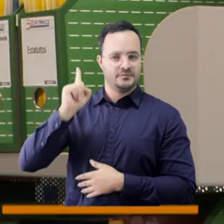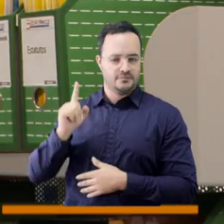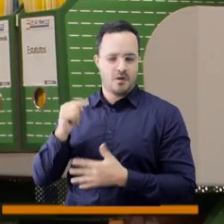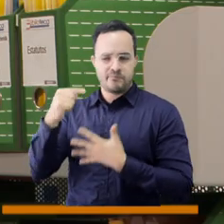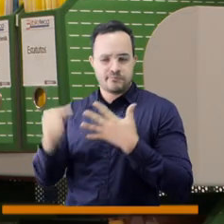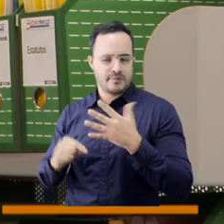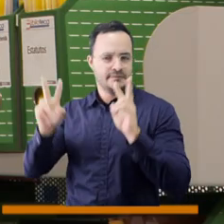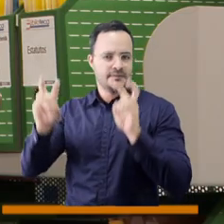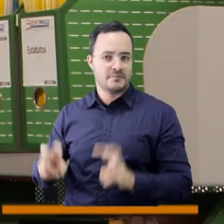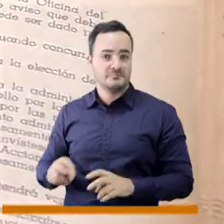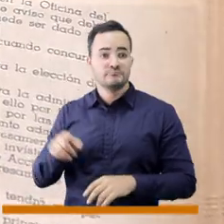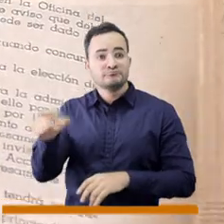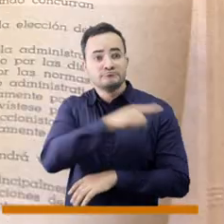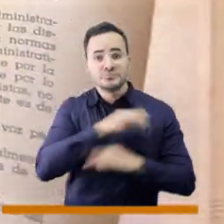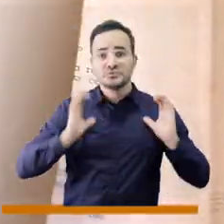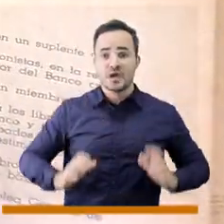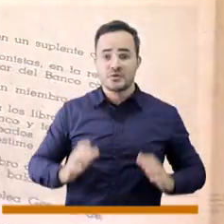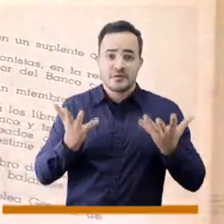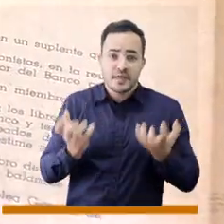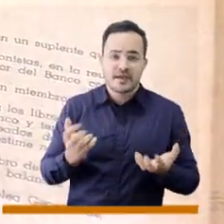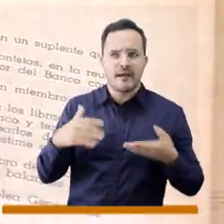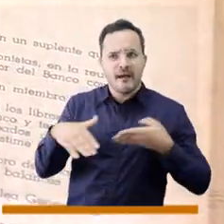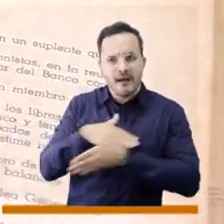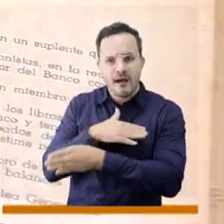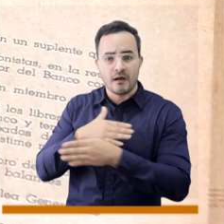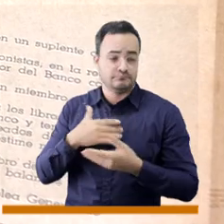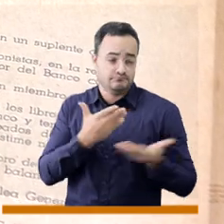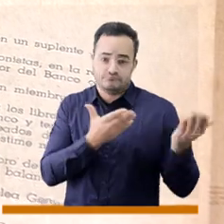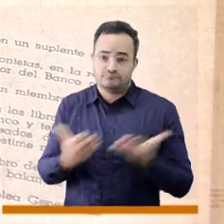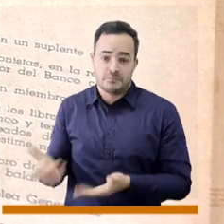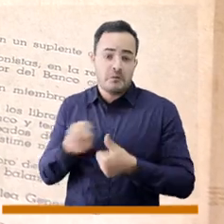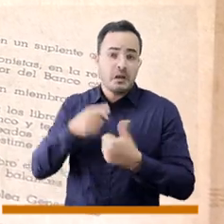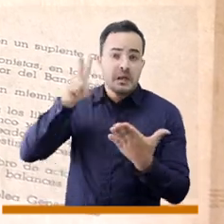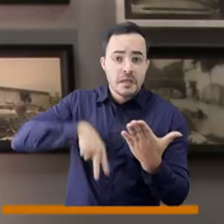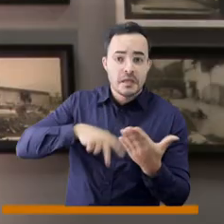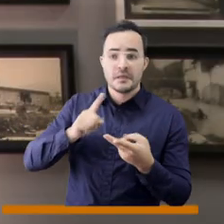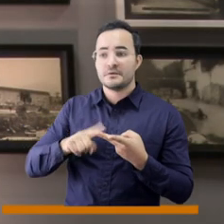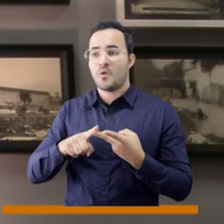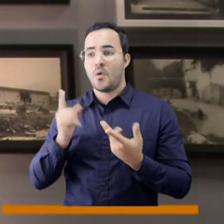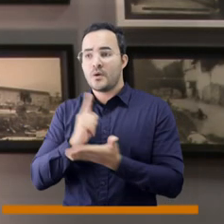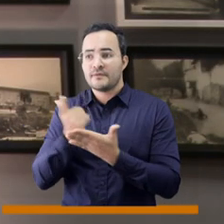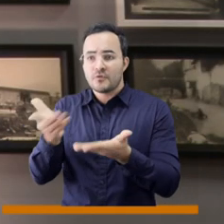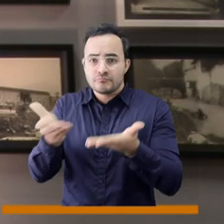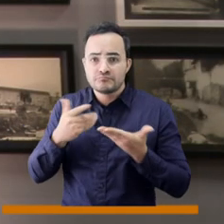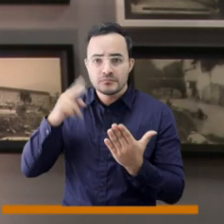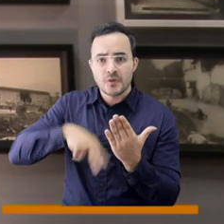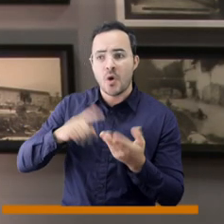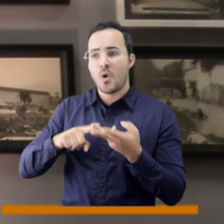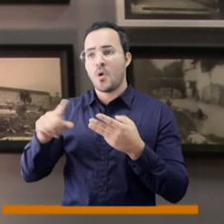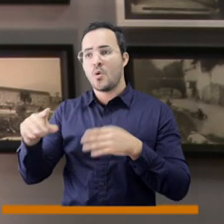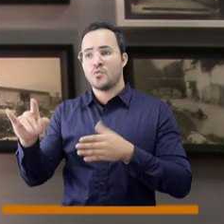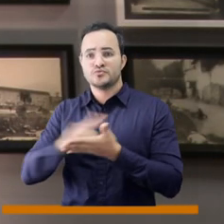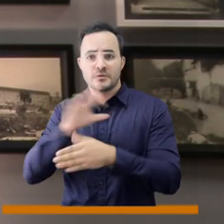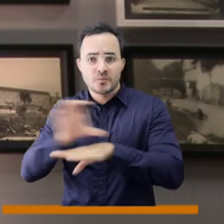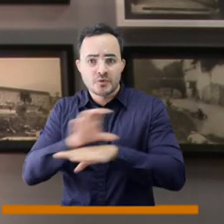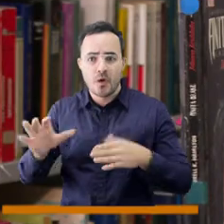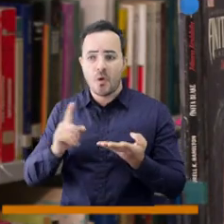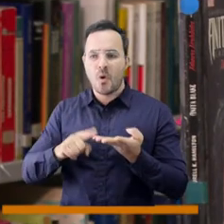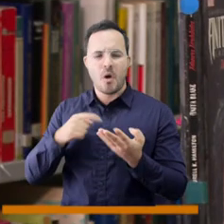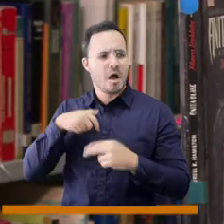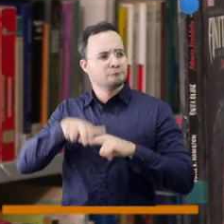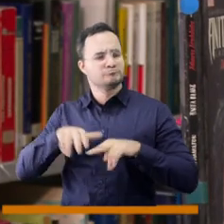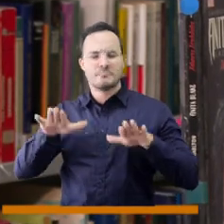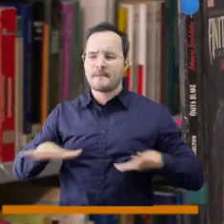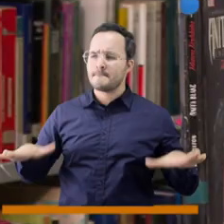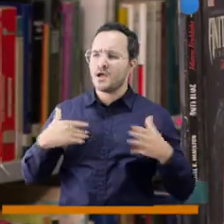de los espacios como son lectura de prensa, uso de los computadores o también del espacio venir y leer un libro que traiga o